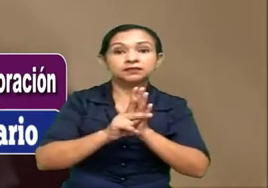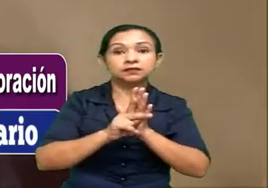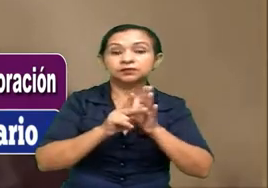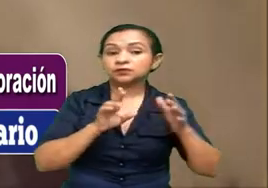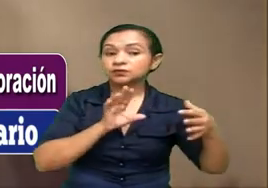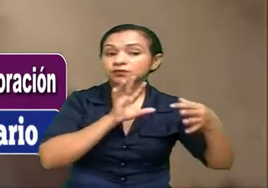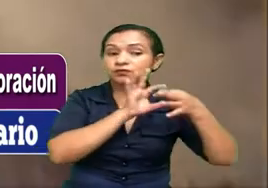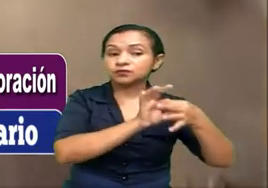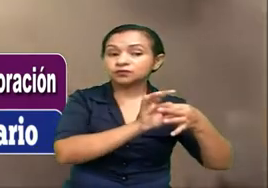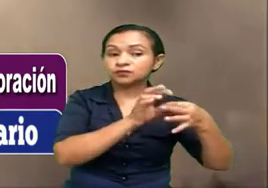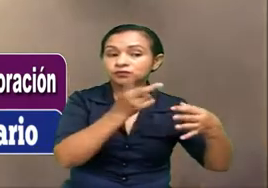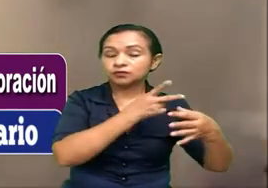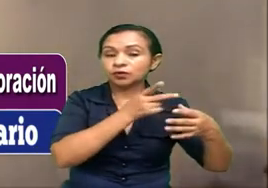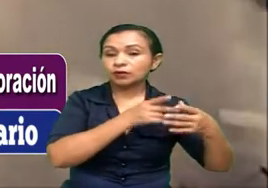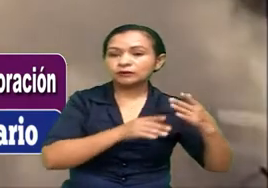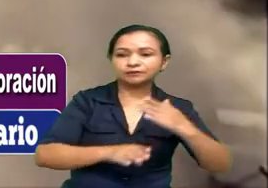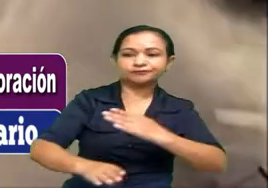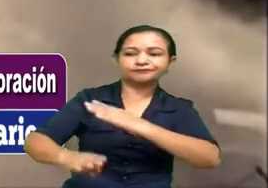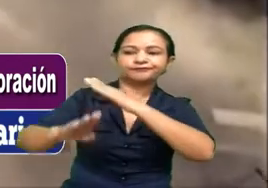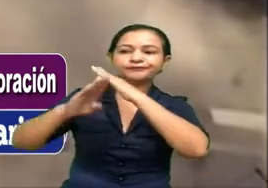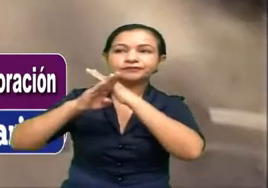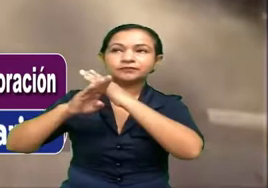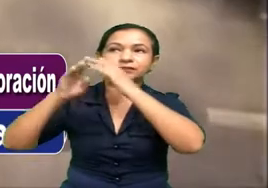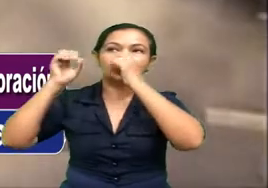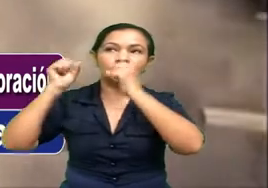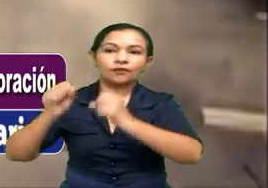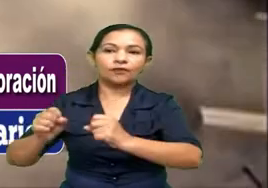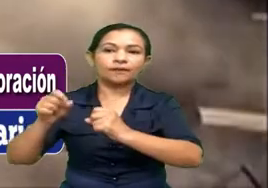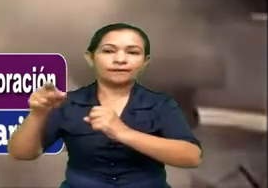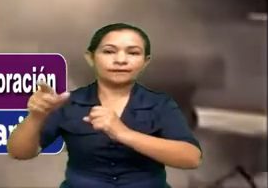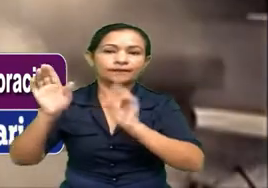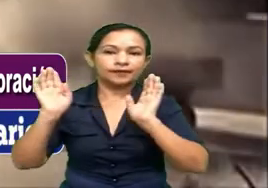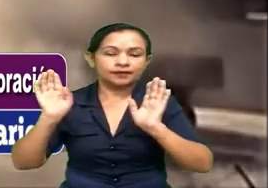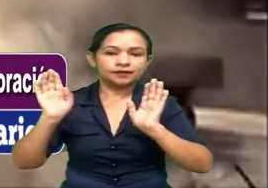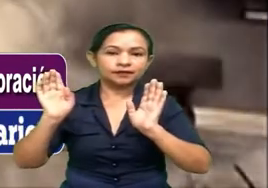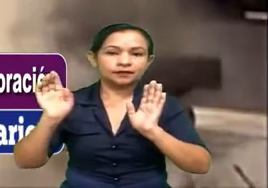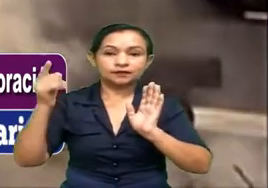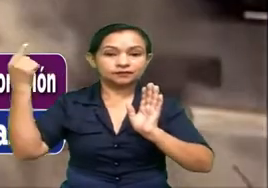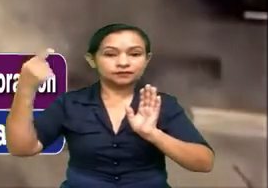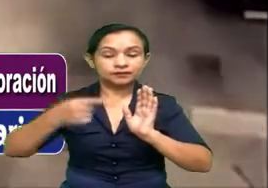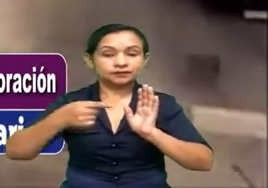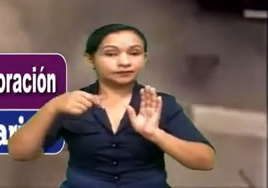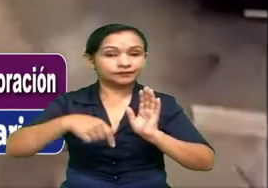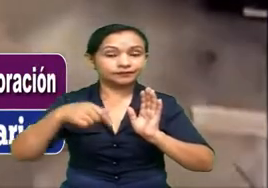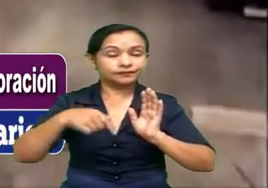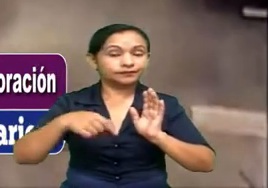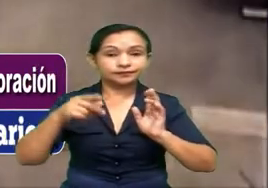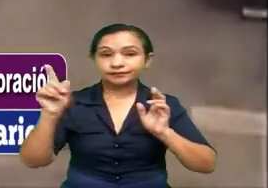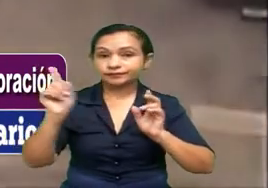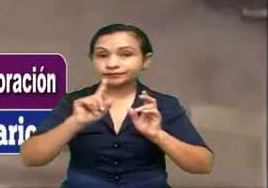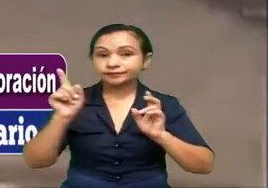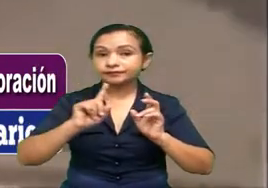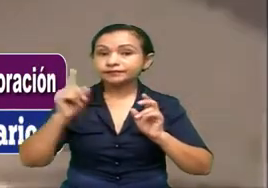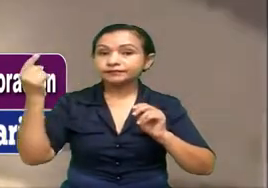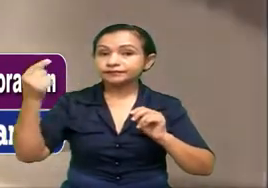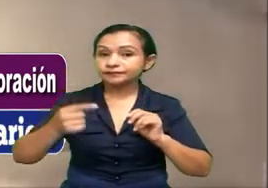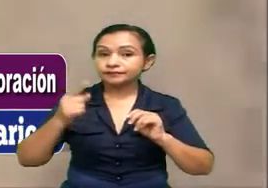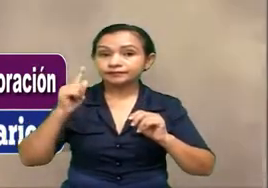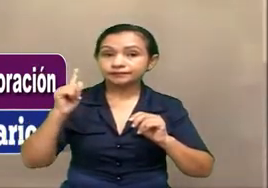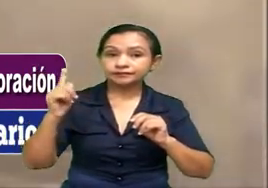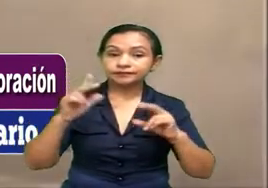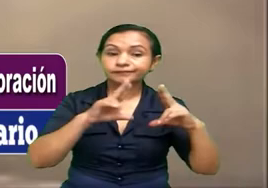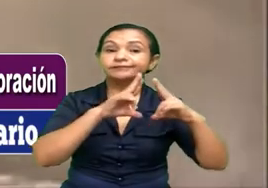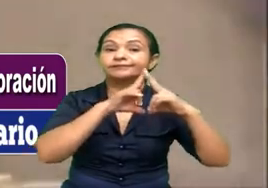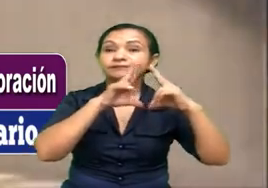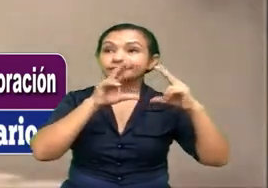juntan para enfrentar la amenaza, porque ya no es solo una amenaza contra los legitimistas, uh-huh, es una amenaza contra